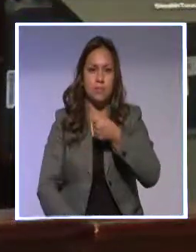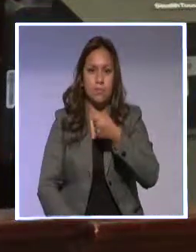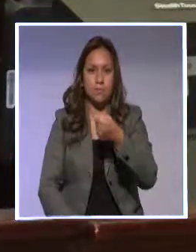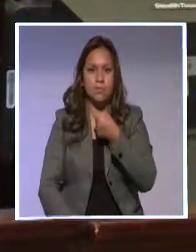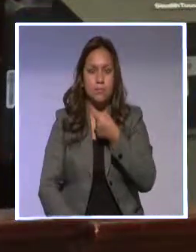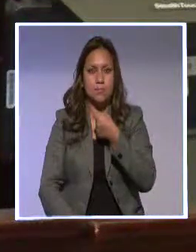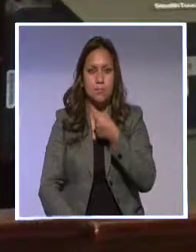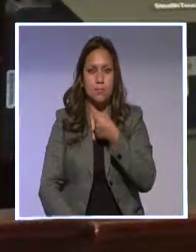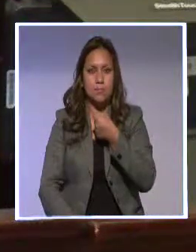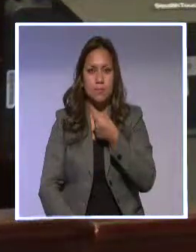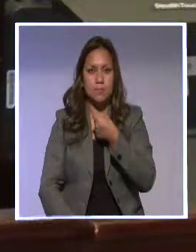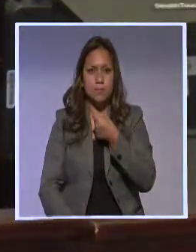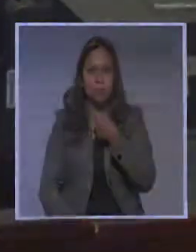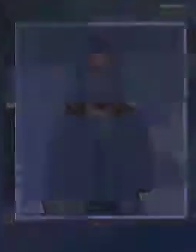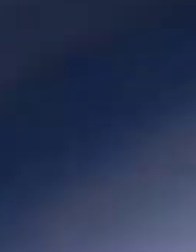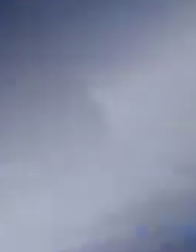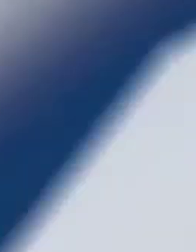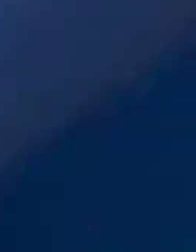de hoy